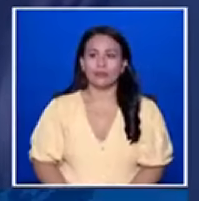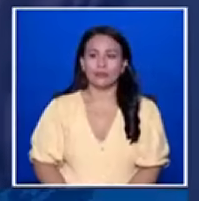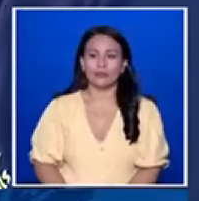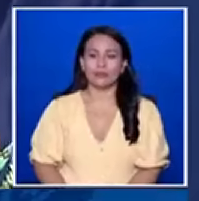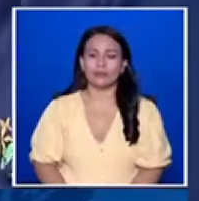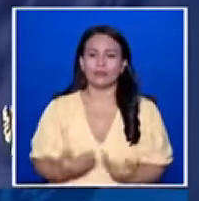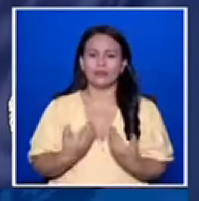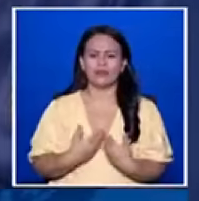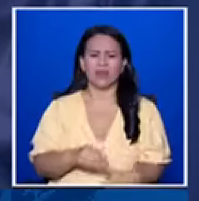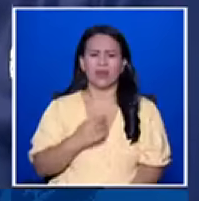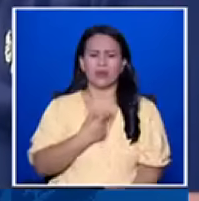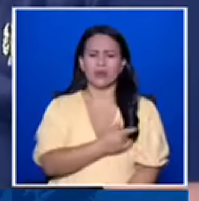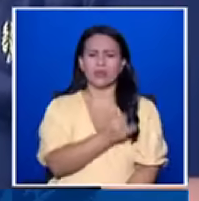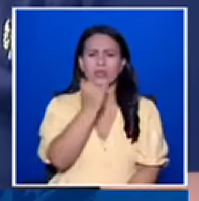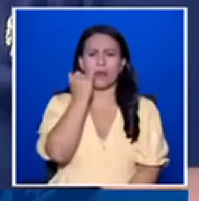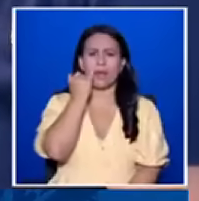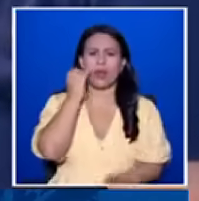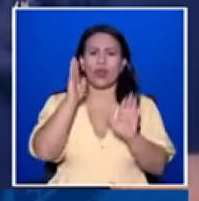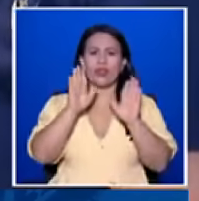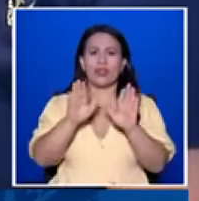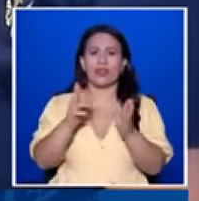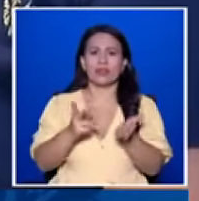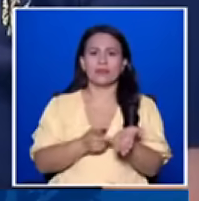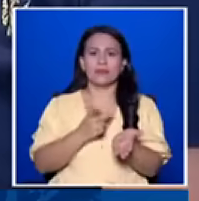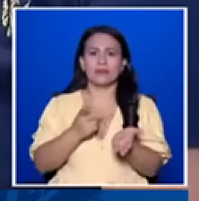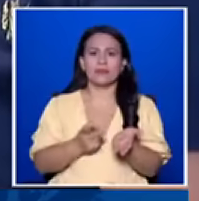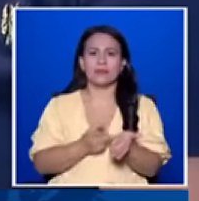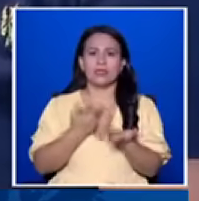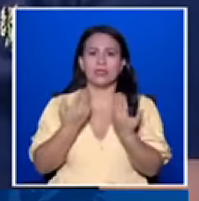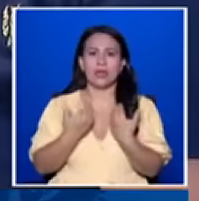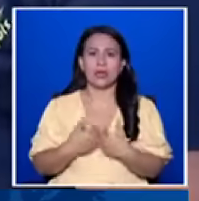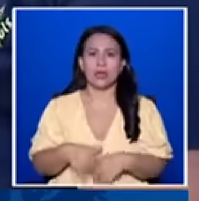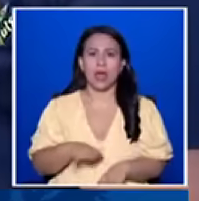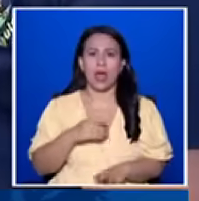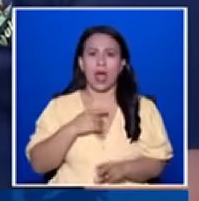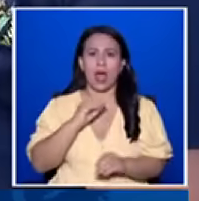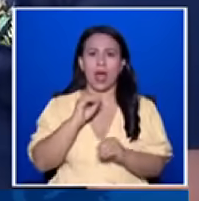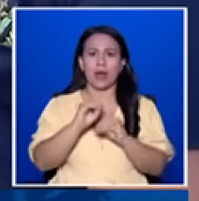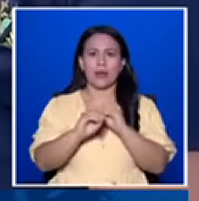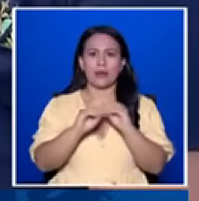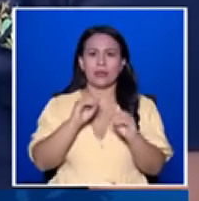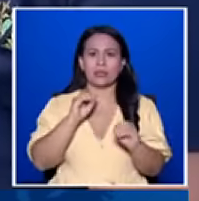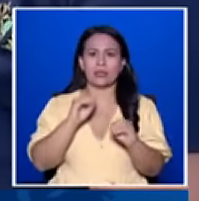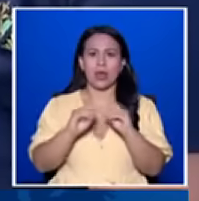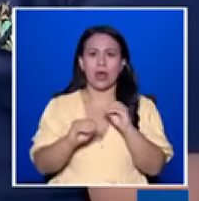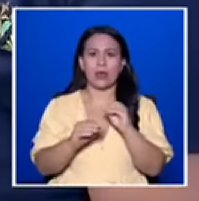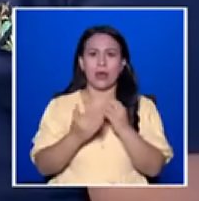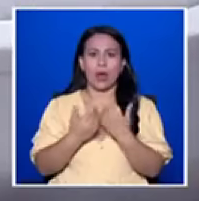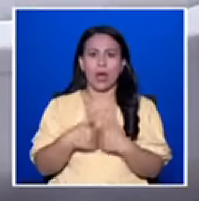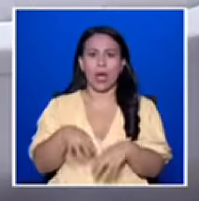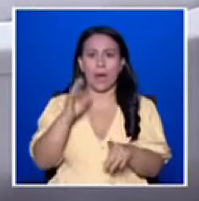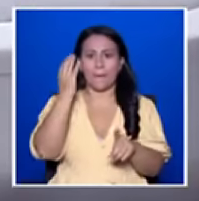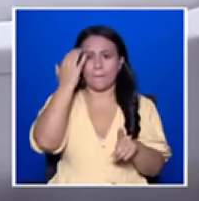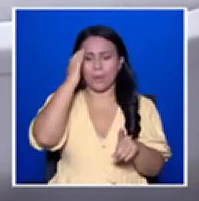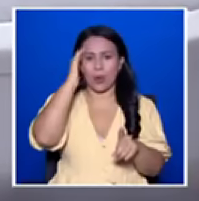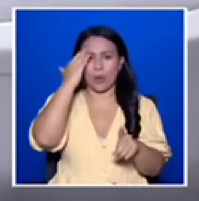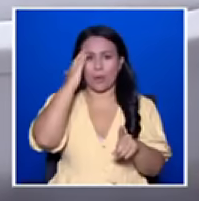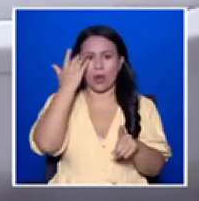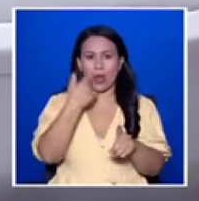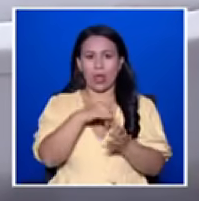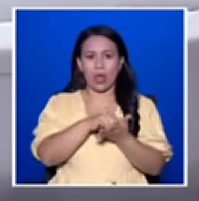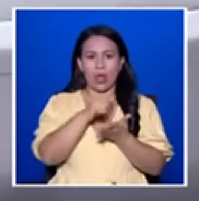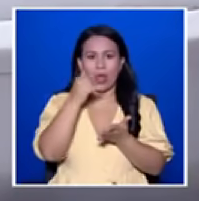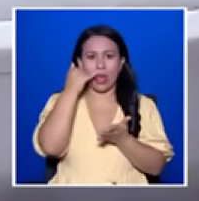He llamado siquiera unas 10 veces. ¿Con el mismo reporte? Con el mismo reporte. Rubén está preocupado, pues sin tono